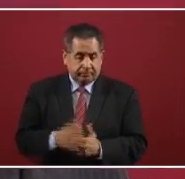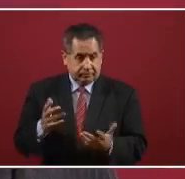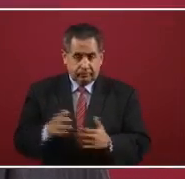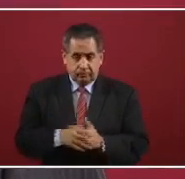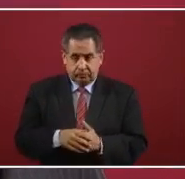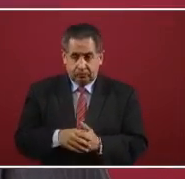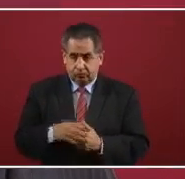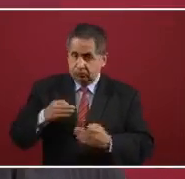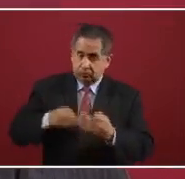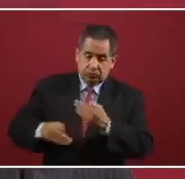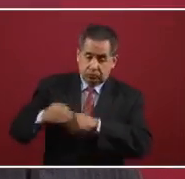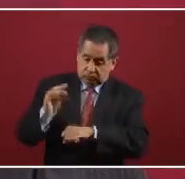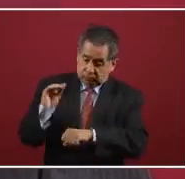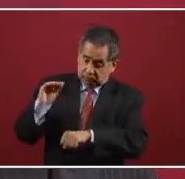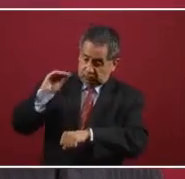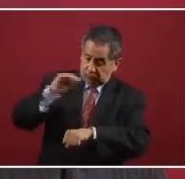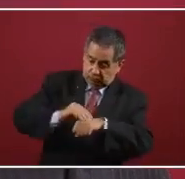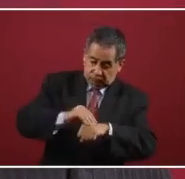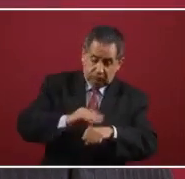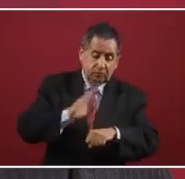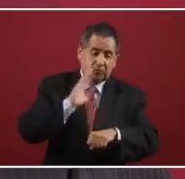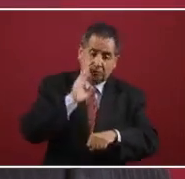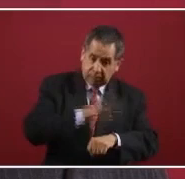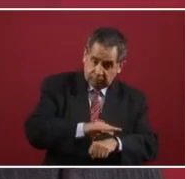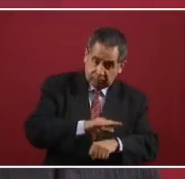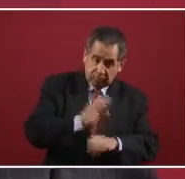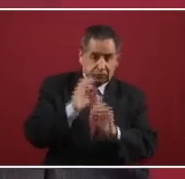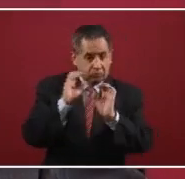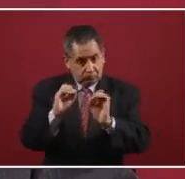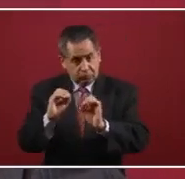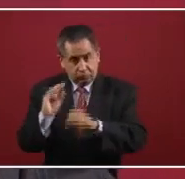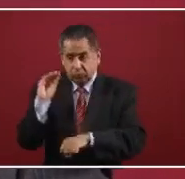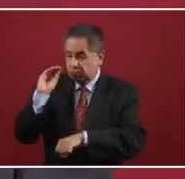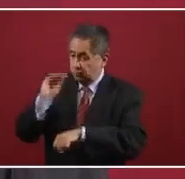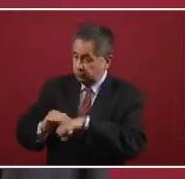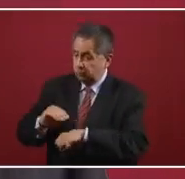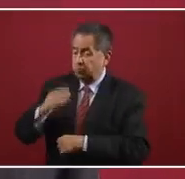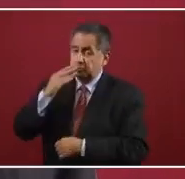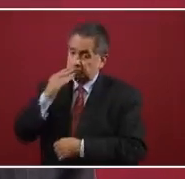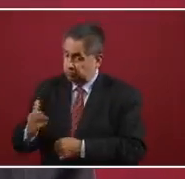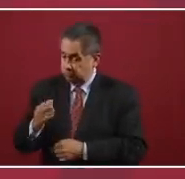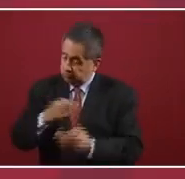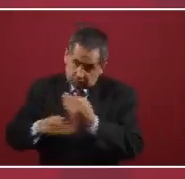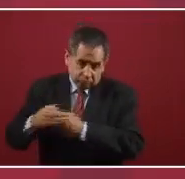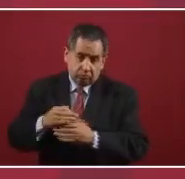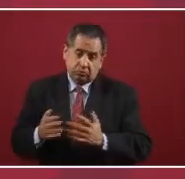todos a portarnos mal o todos a portarnos bien. ¿Sí?